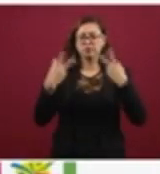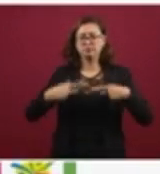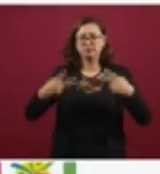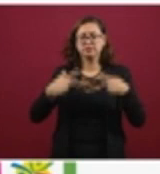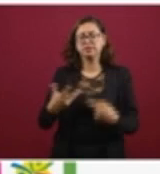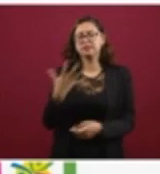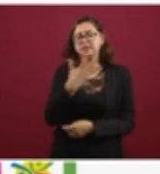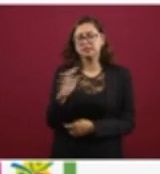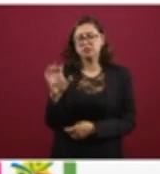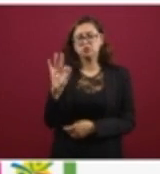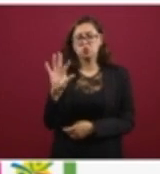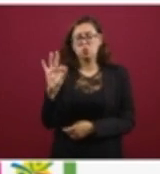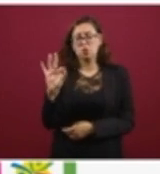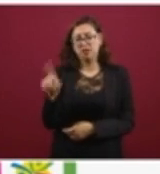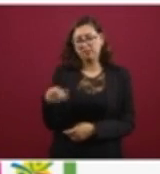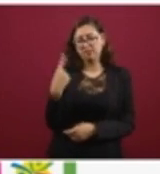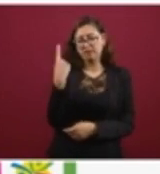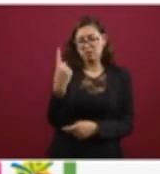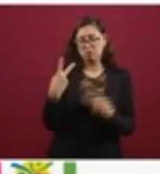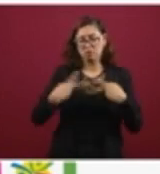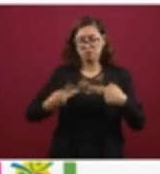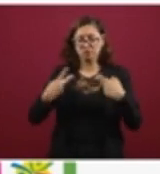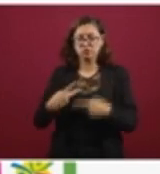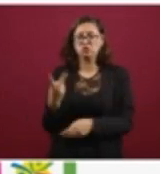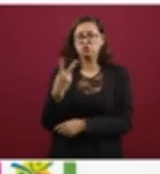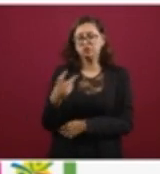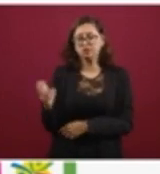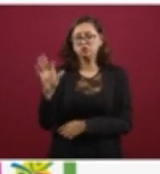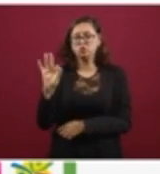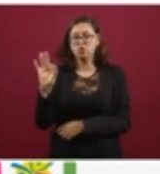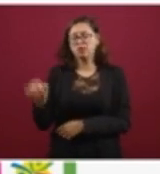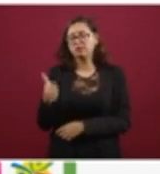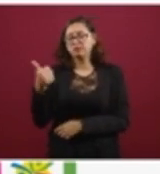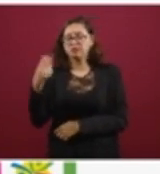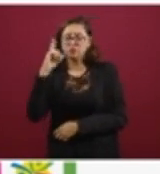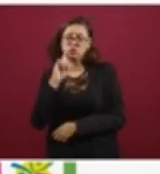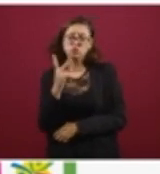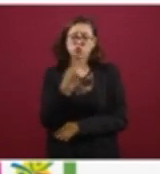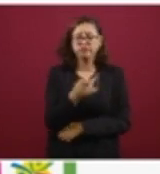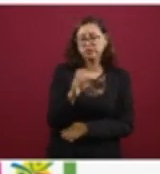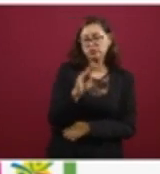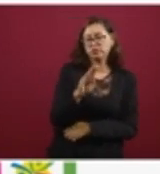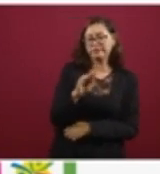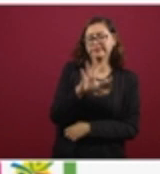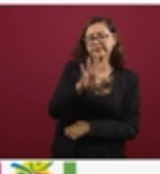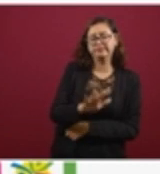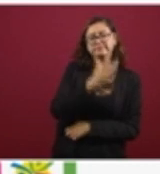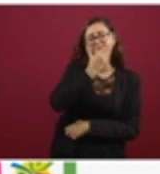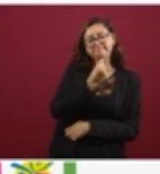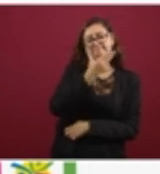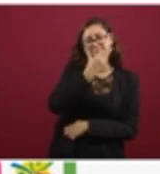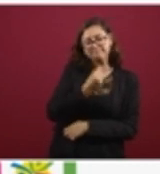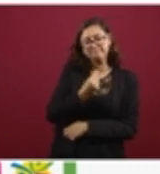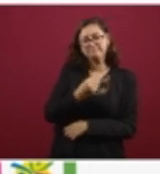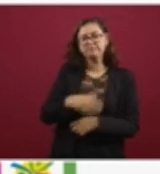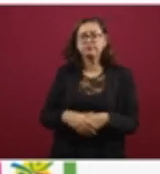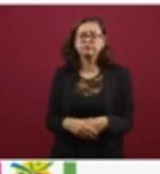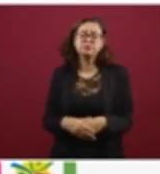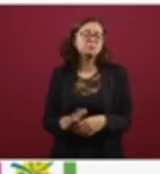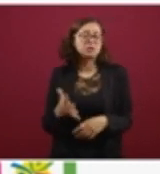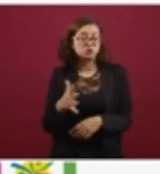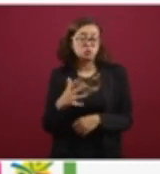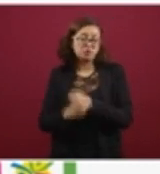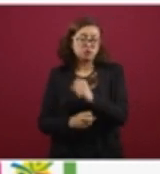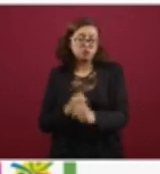541, de los cuales 246 son mujeres y 295 son hombres. El estimado de edad en